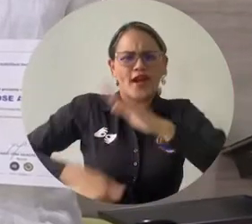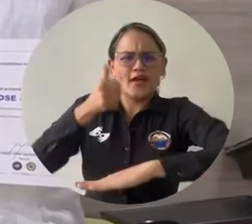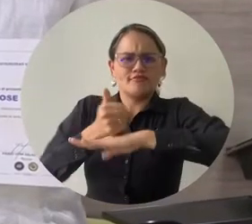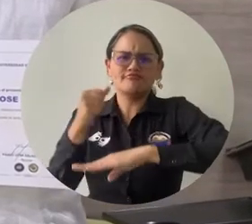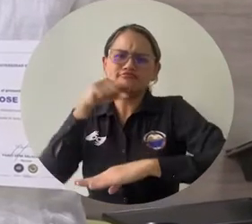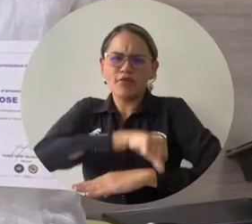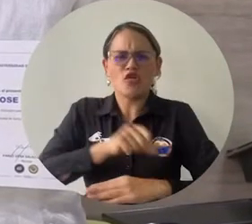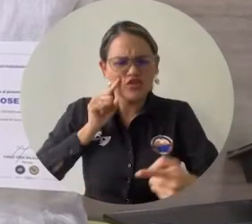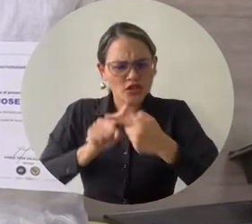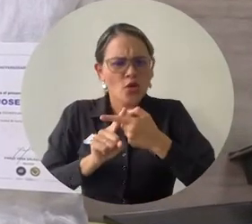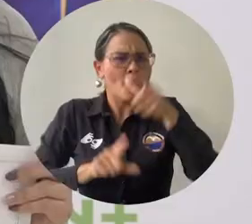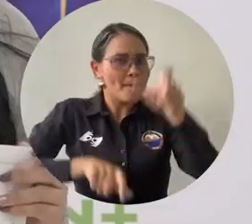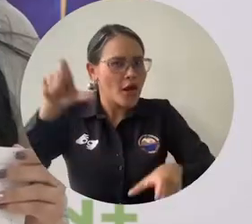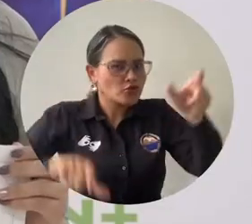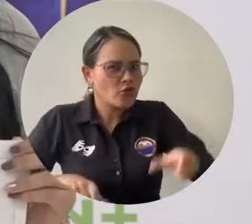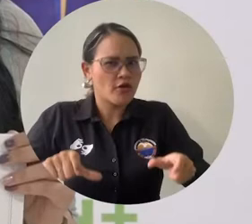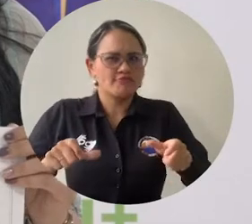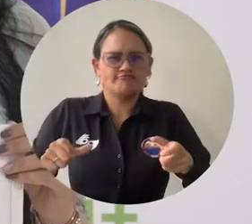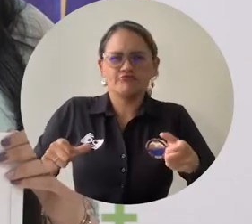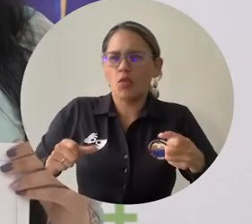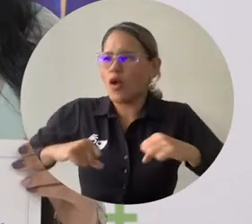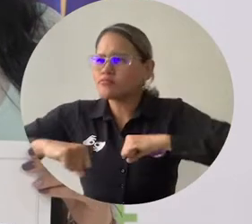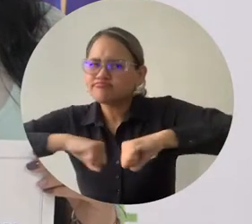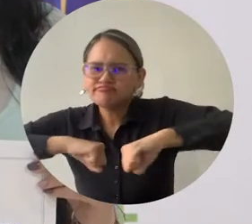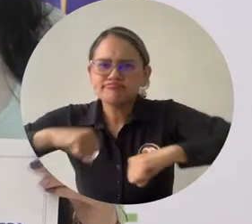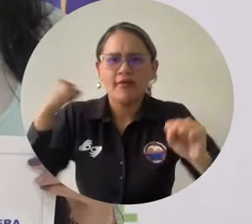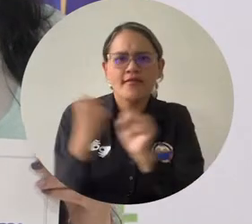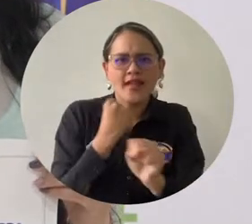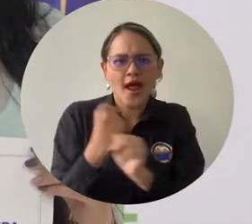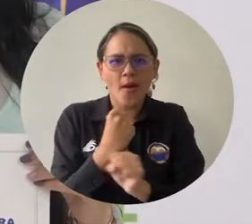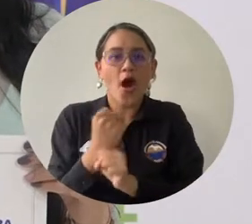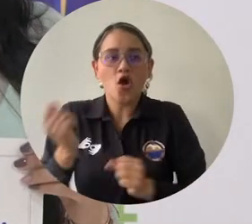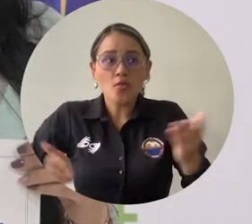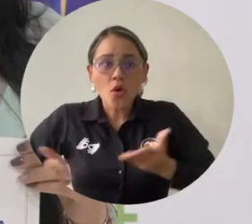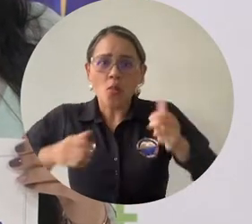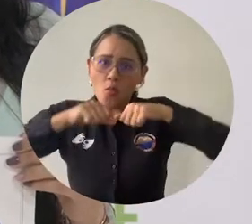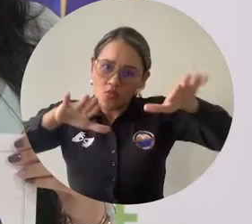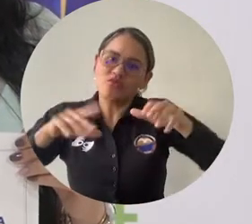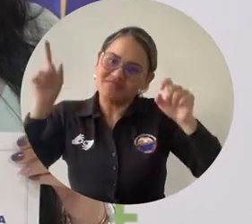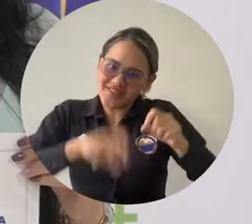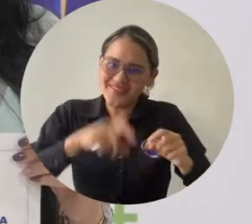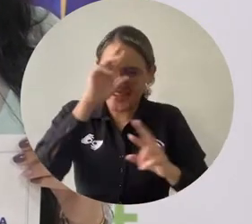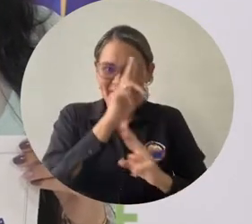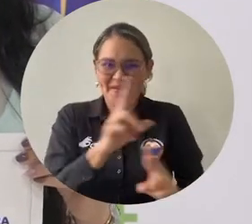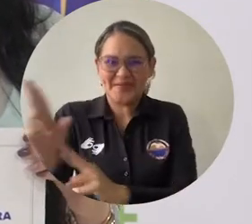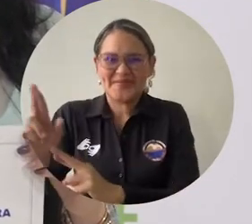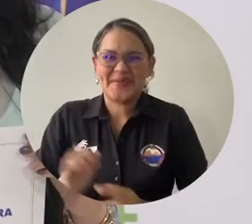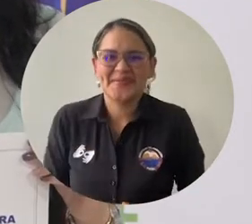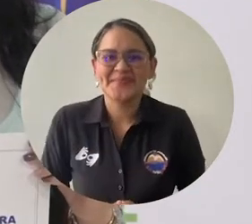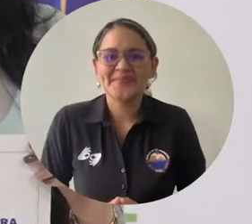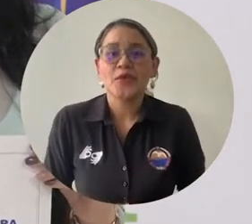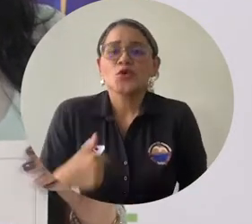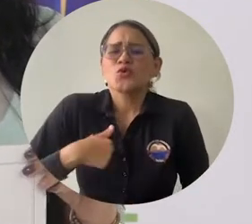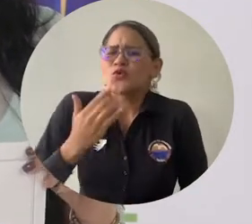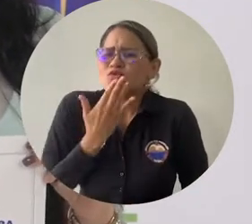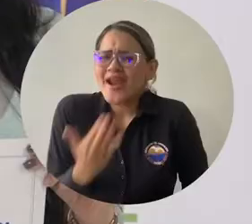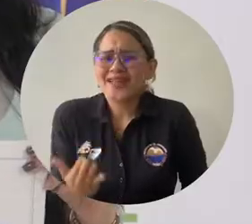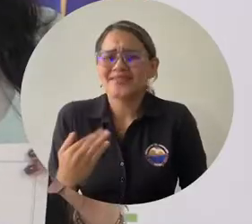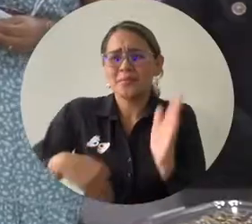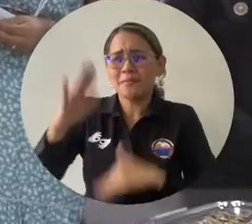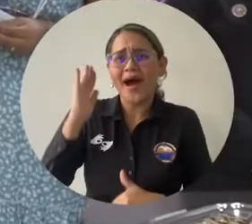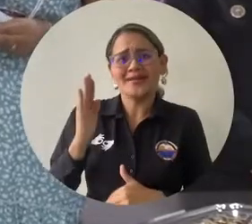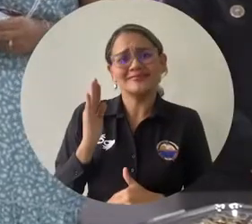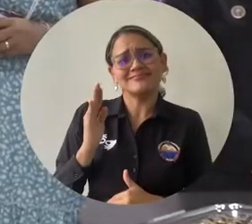disposición de los trabajadores. Doy gracias a la universidad por esta oportunidad que me brindaron para ingresar en ella, el